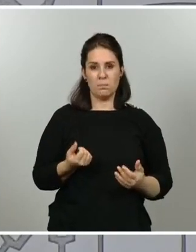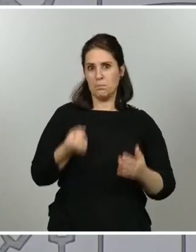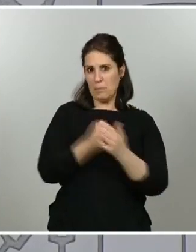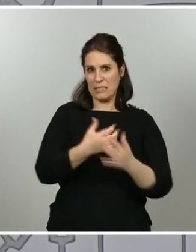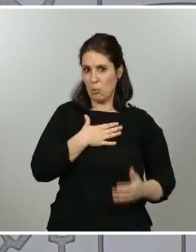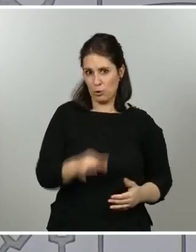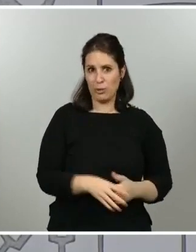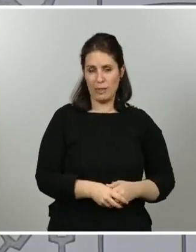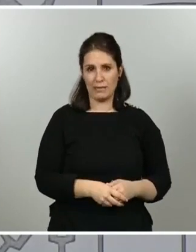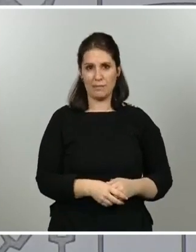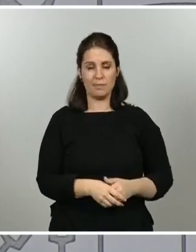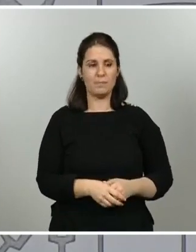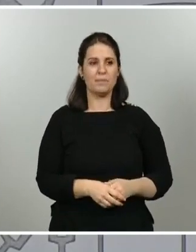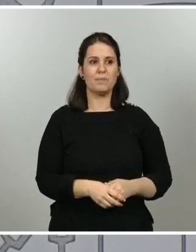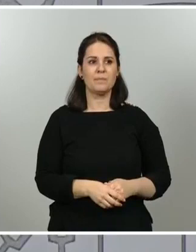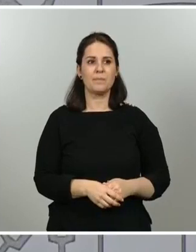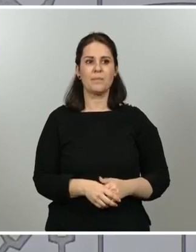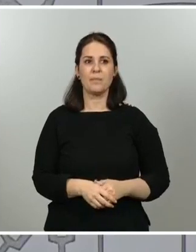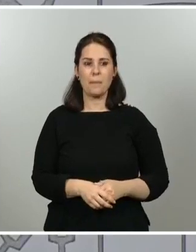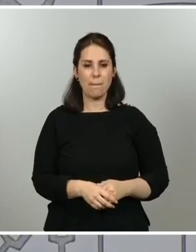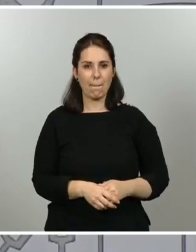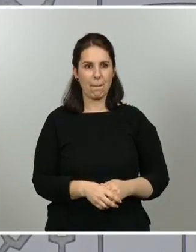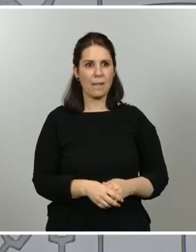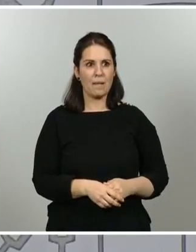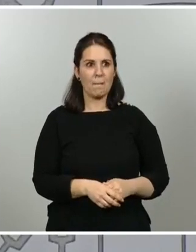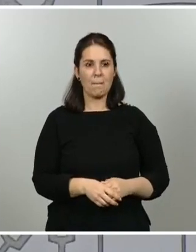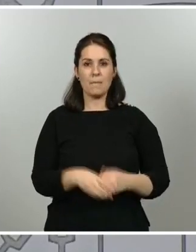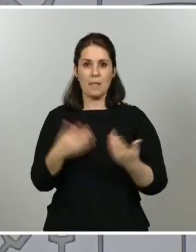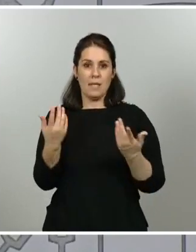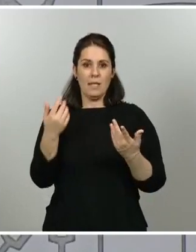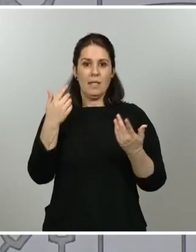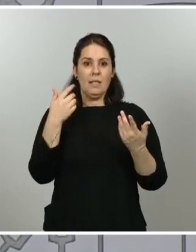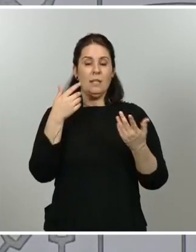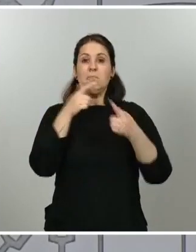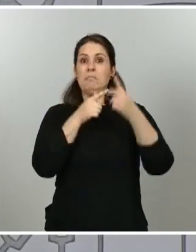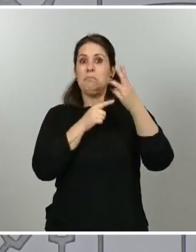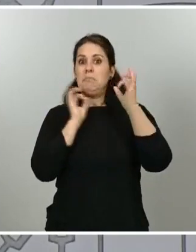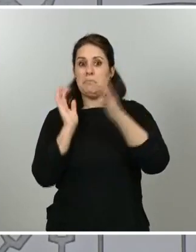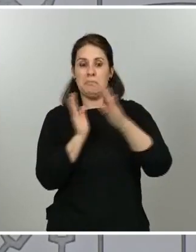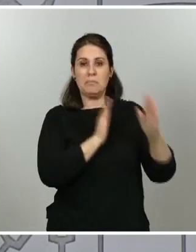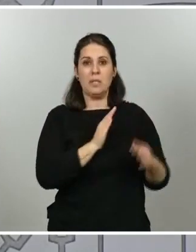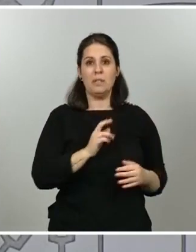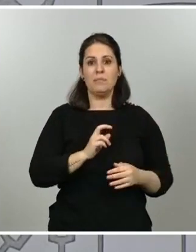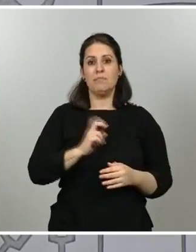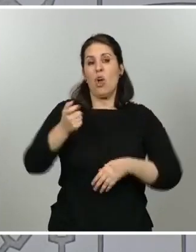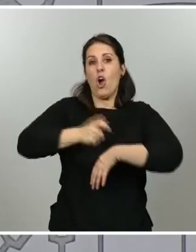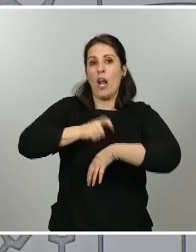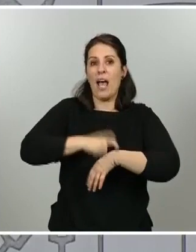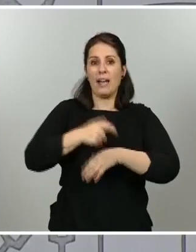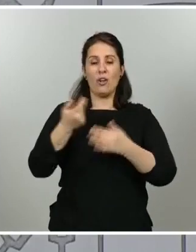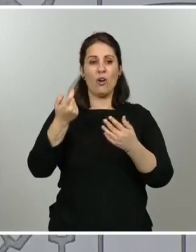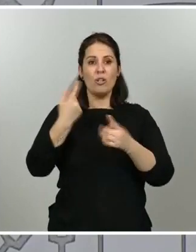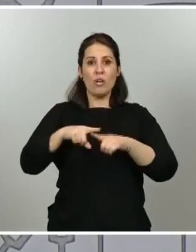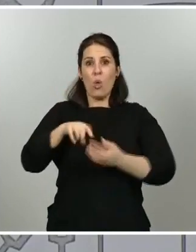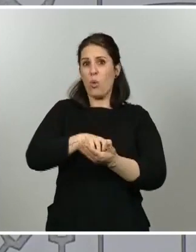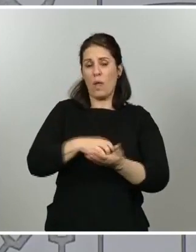posible cuando sea necesario. Al margen de eso, no hay muchas dudas. Son las franjas horarias pueden generar